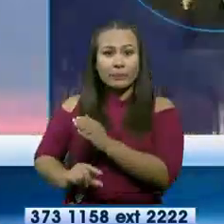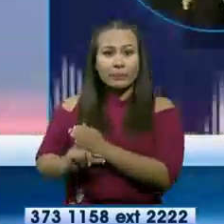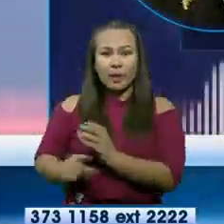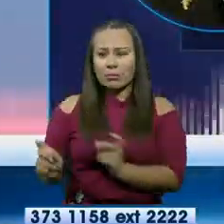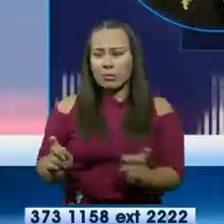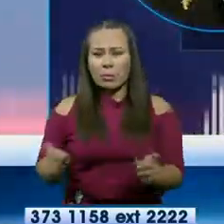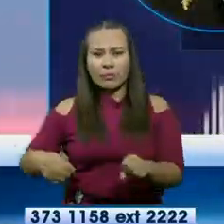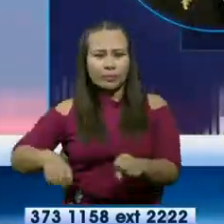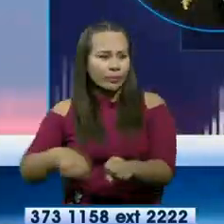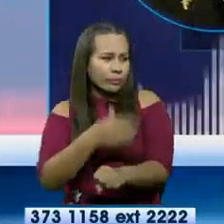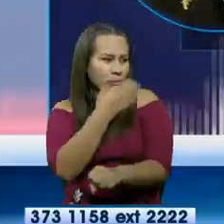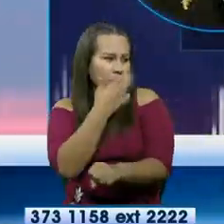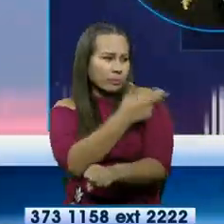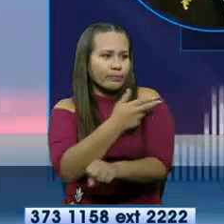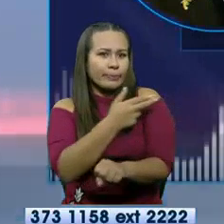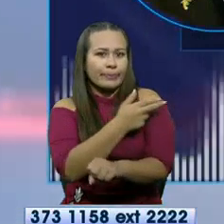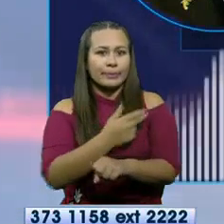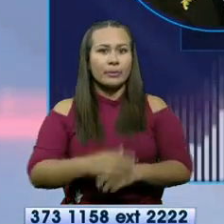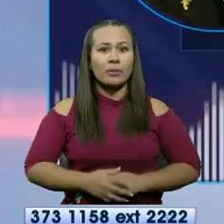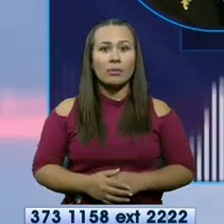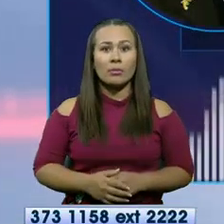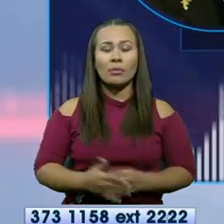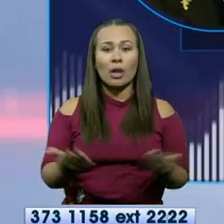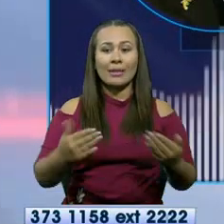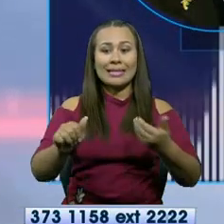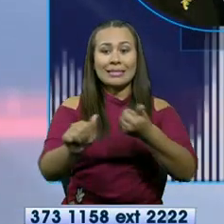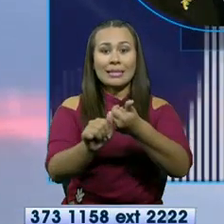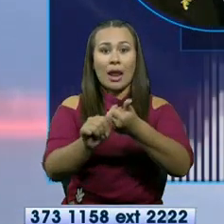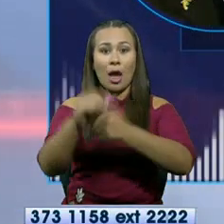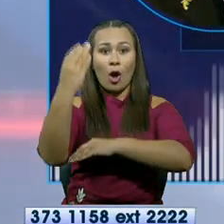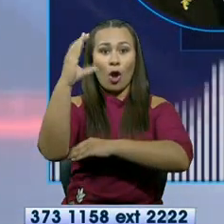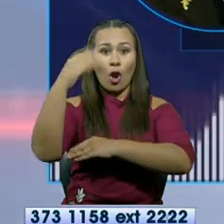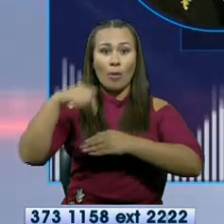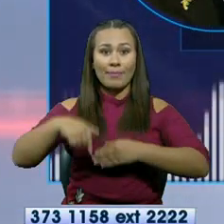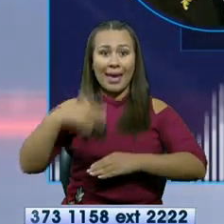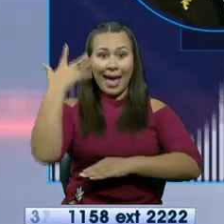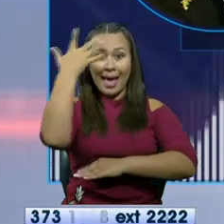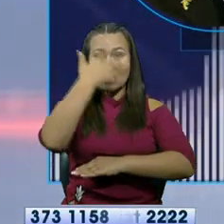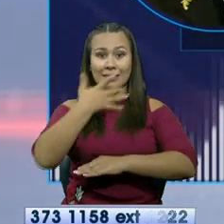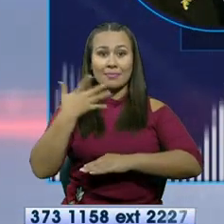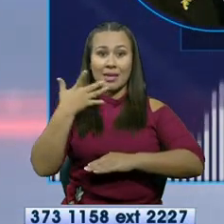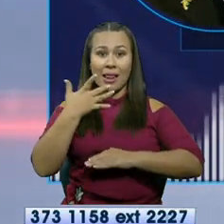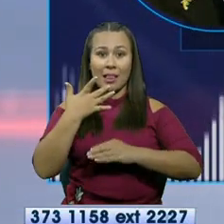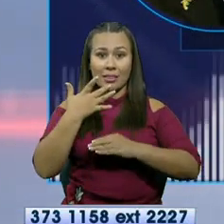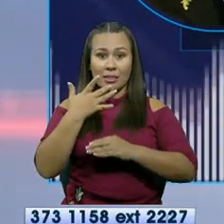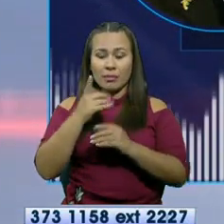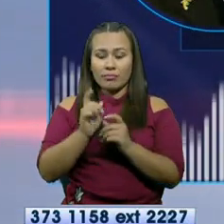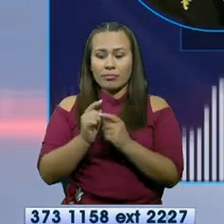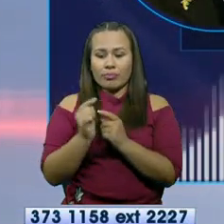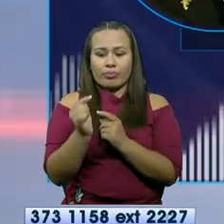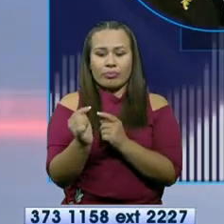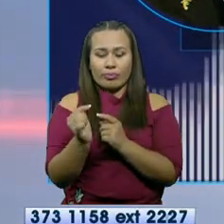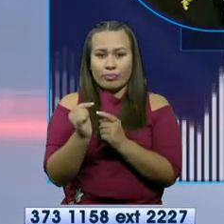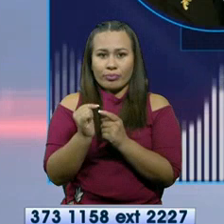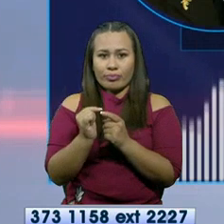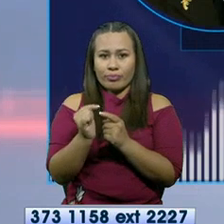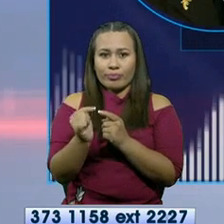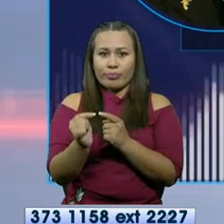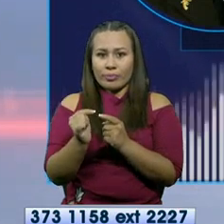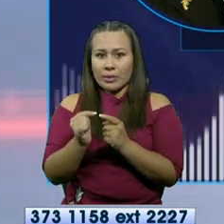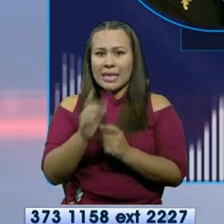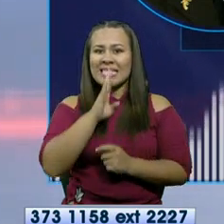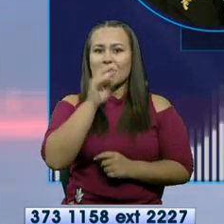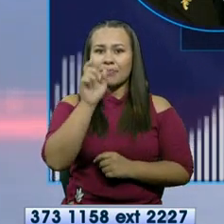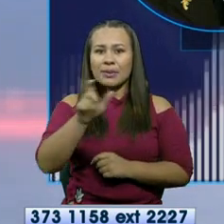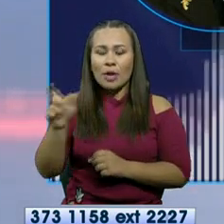cuentas. Exclusivamente en la zona colindante de la provincia de Esmeraldas con Tumaco, viene desplegando